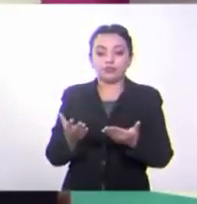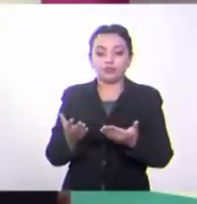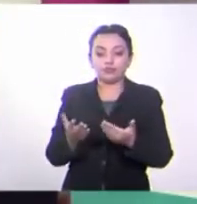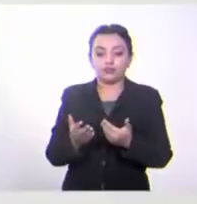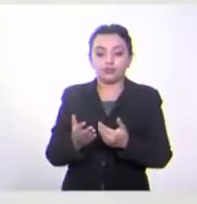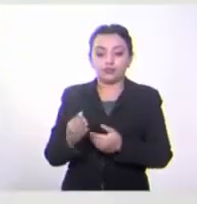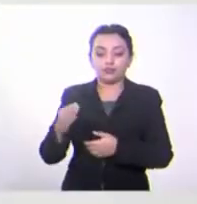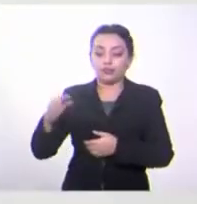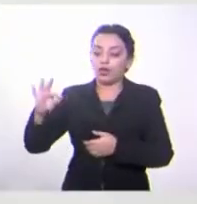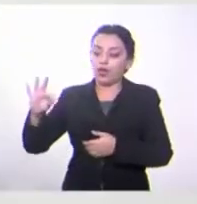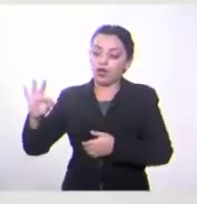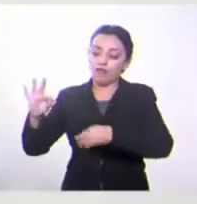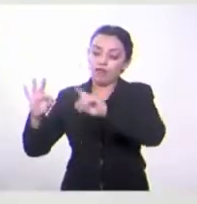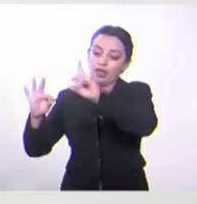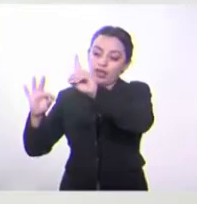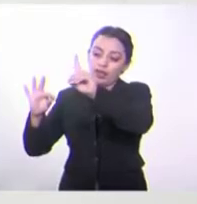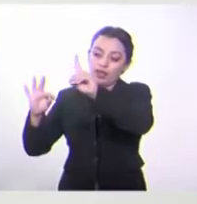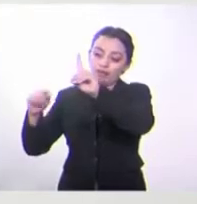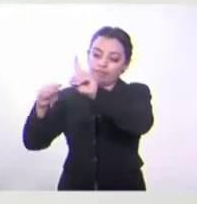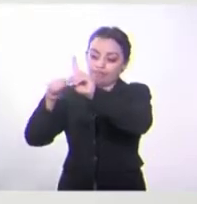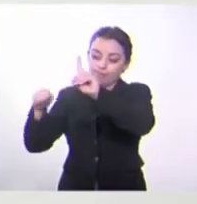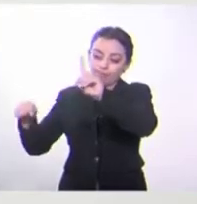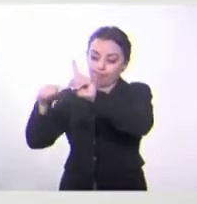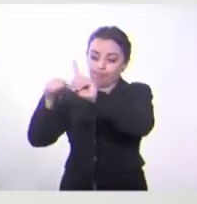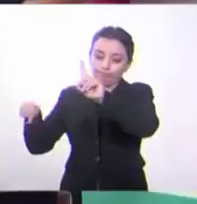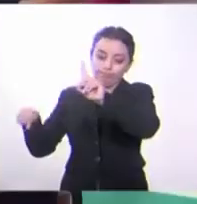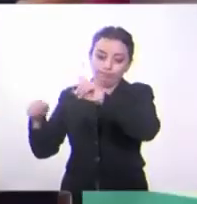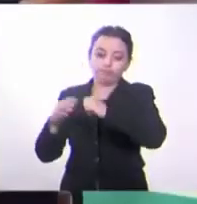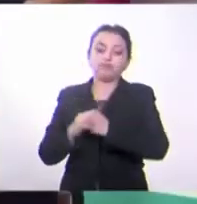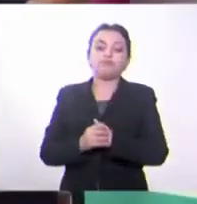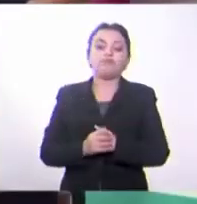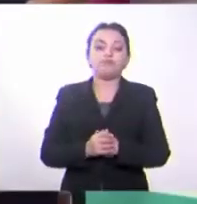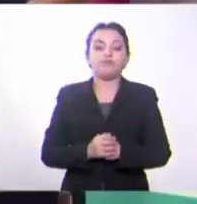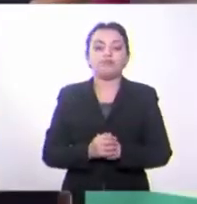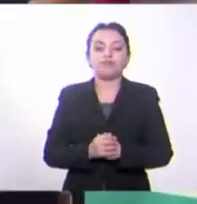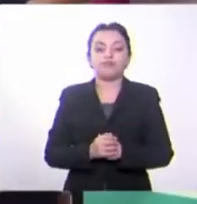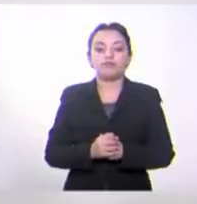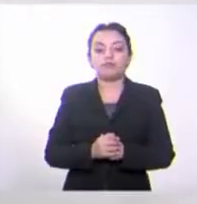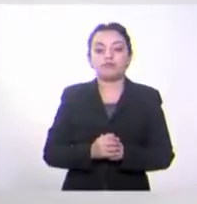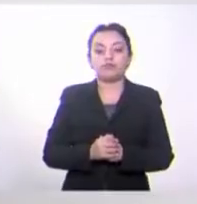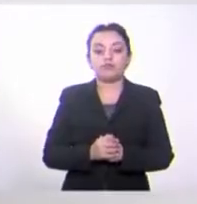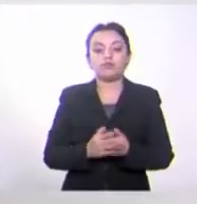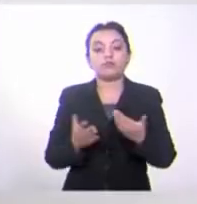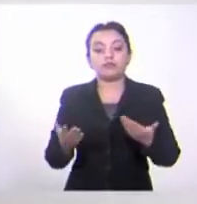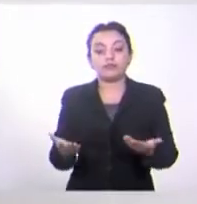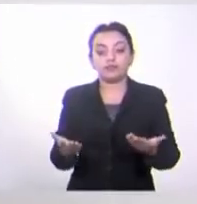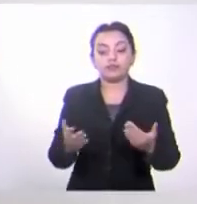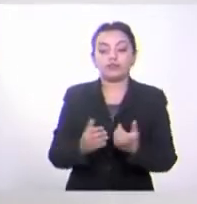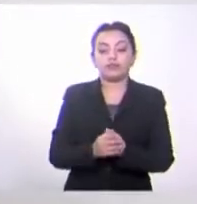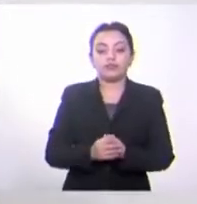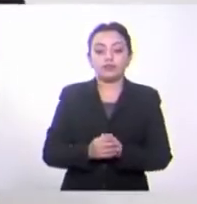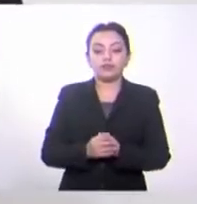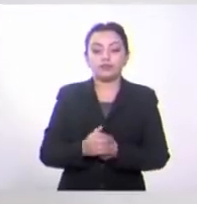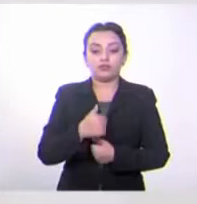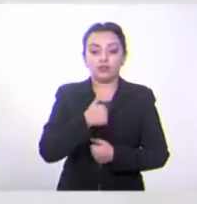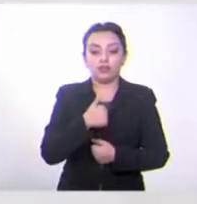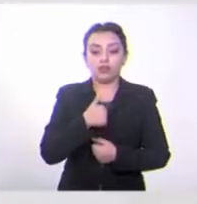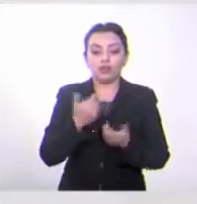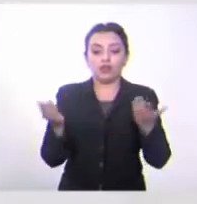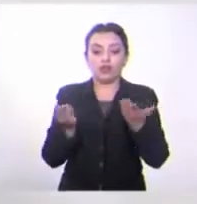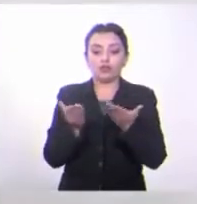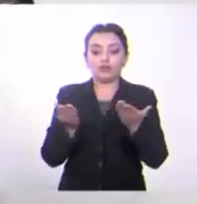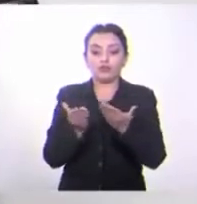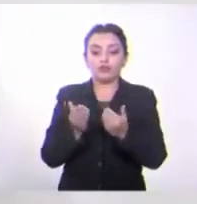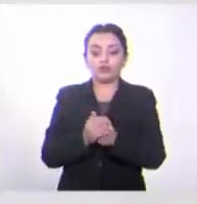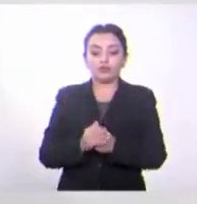FD. FD, ¿sí? Para que vayan en la misma dirección los dos. Sí, porque, repito, aquí yo definí el